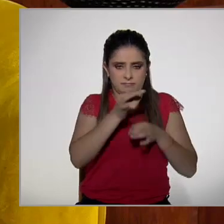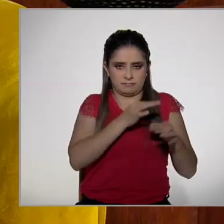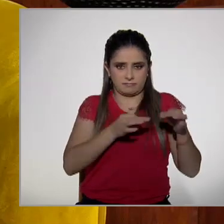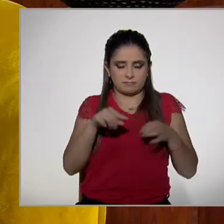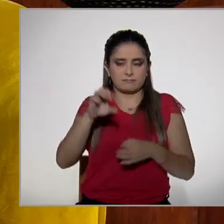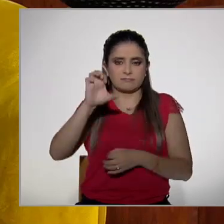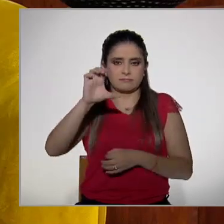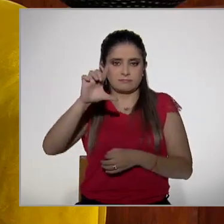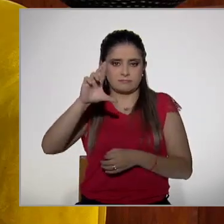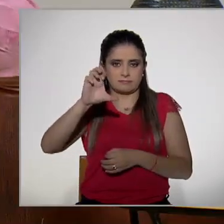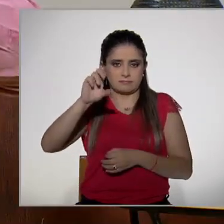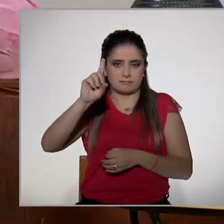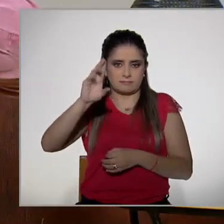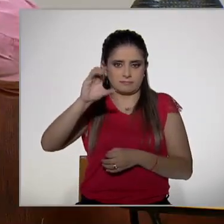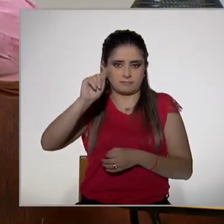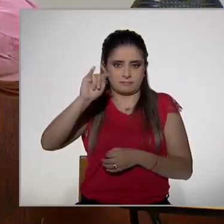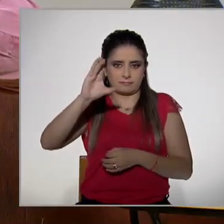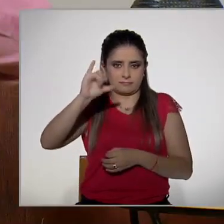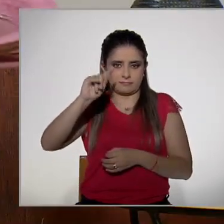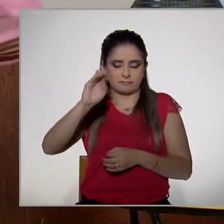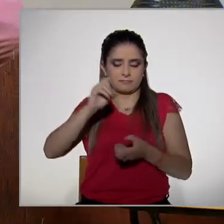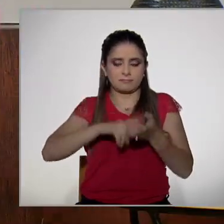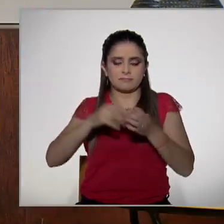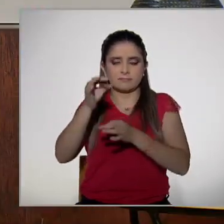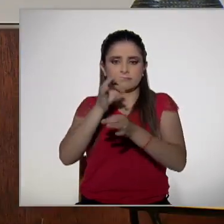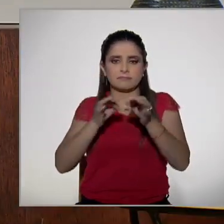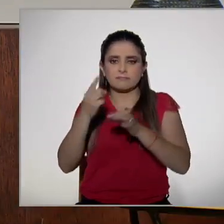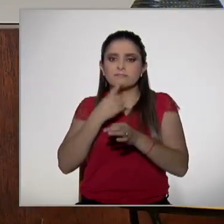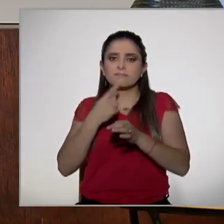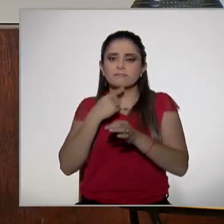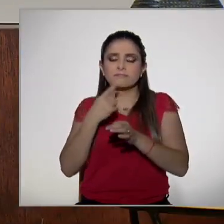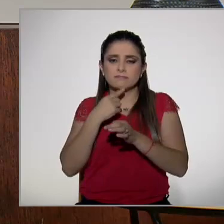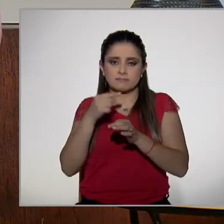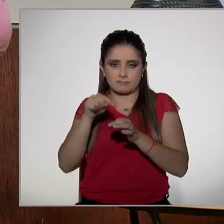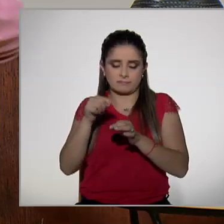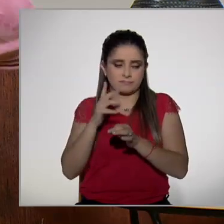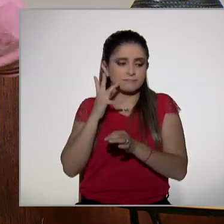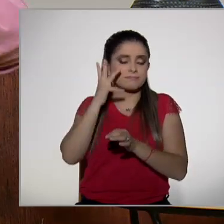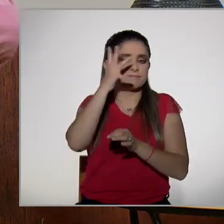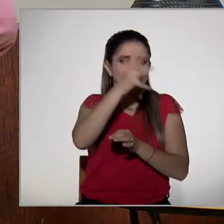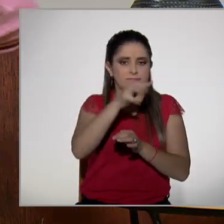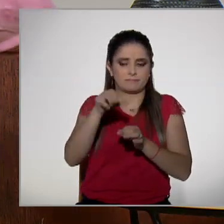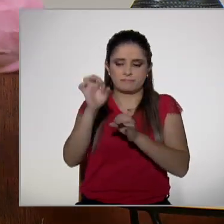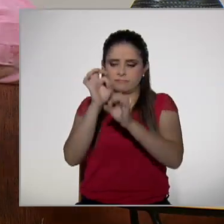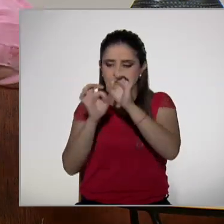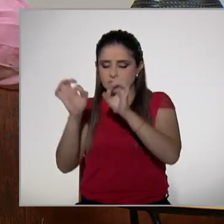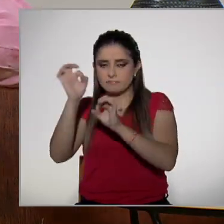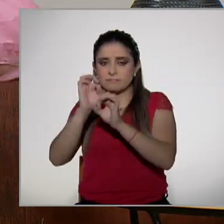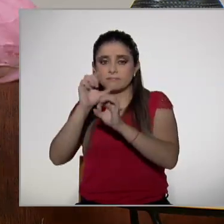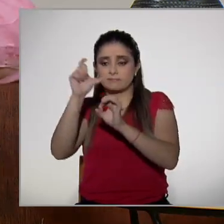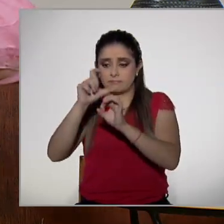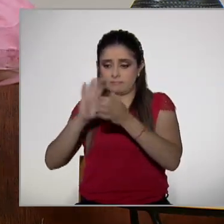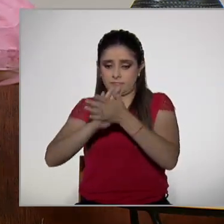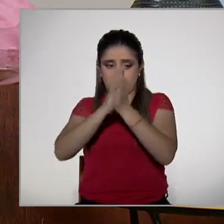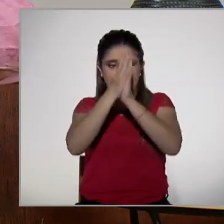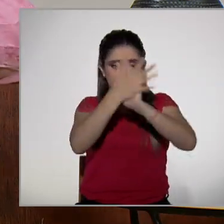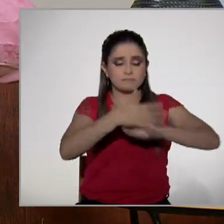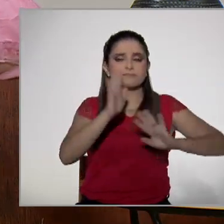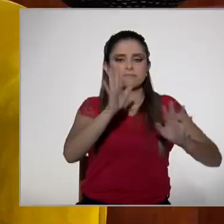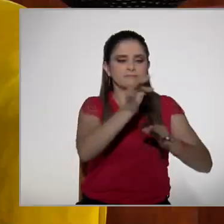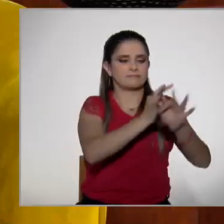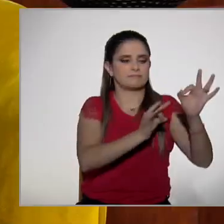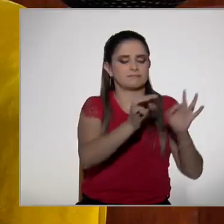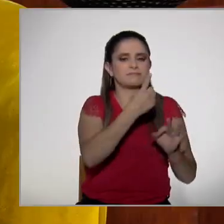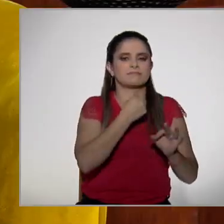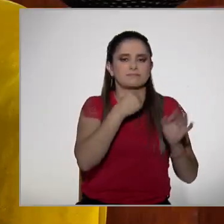sale ahí son formas jóvenes de los glóbulos rojos es decir todavía no maduran a ser unos glóbulos rojos pero hay muchos presentes y esto que te exacto entonces